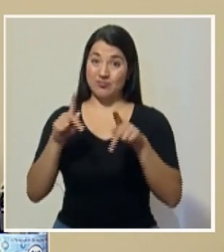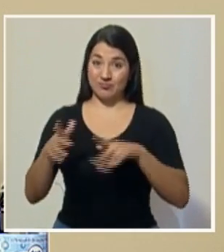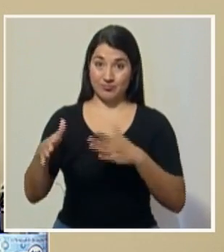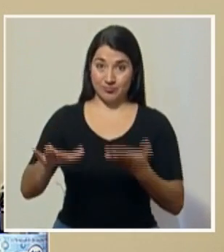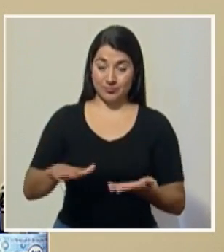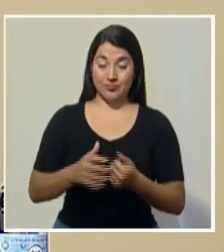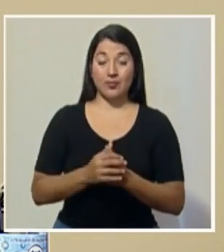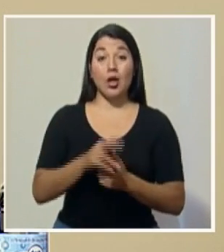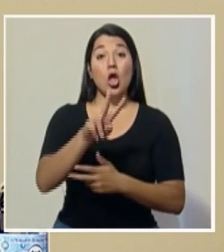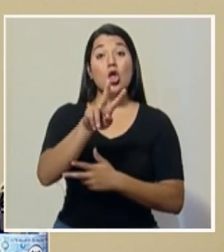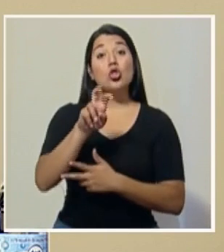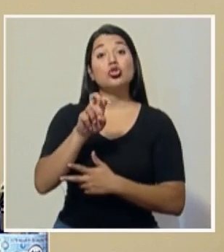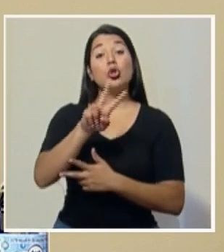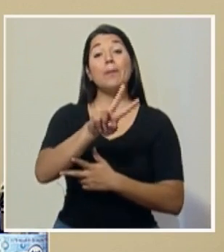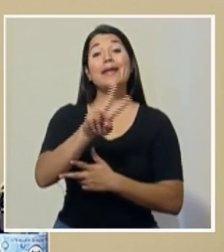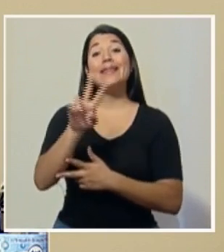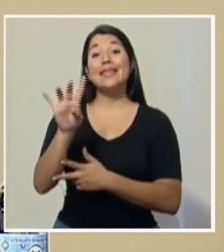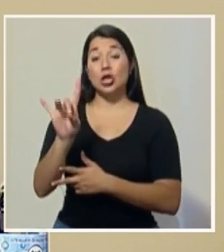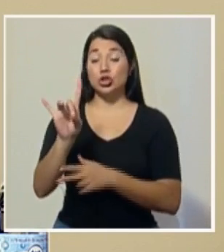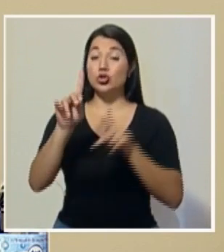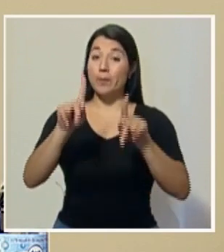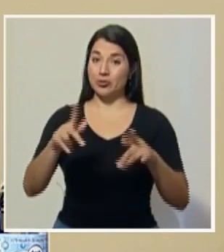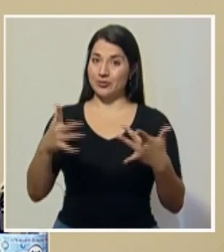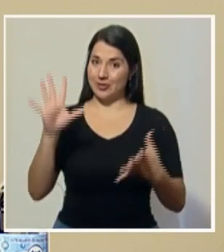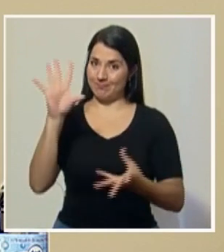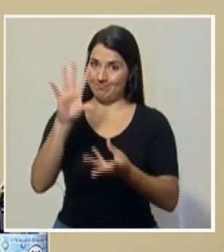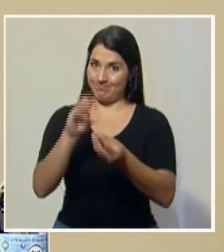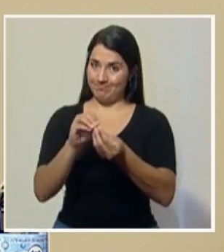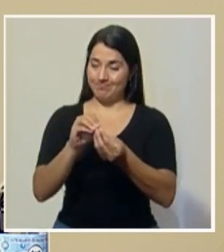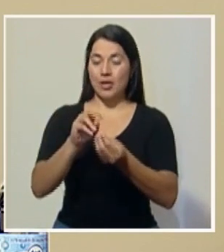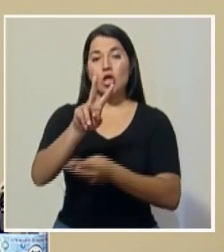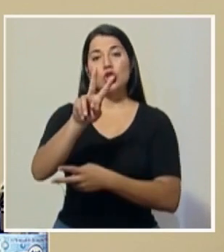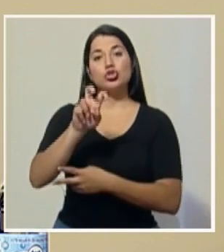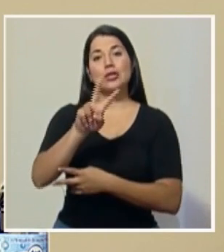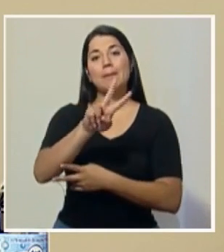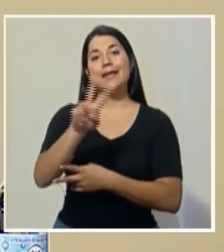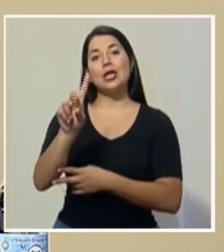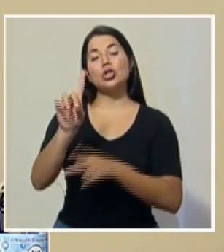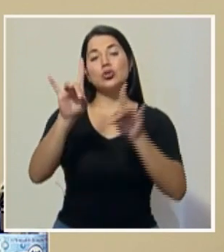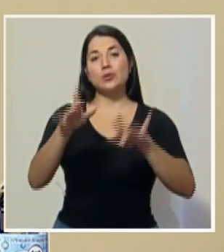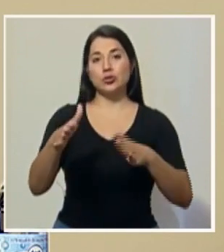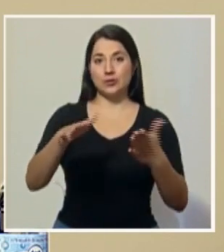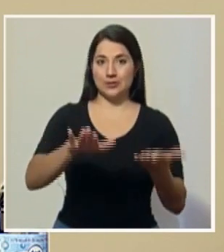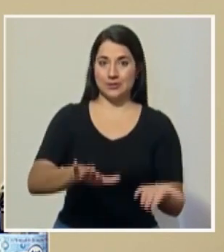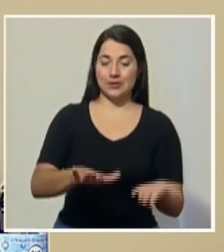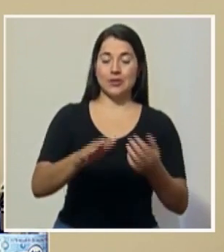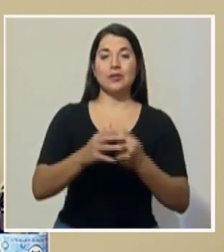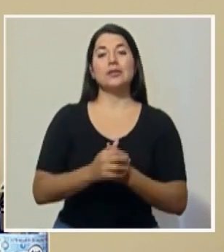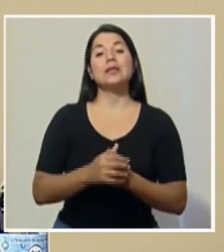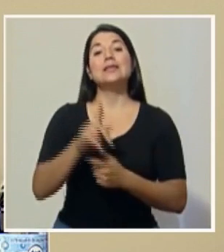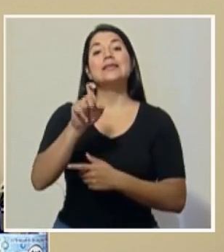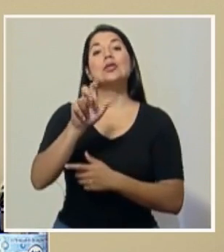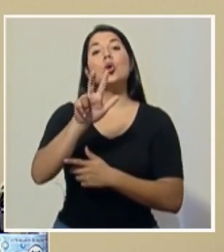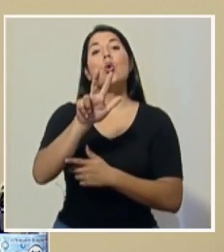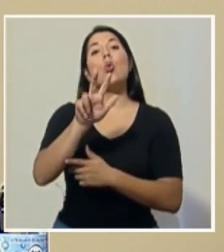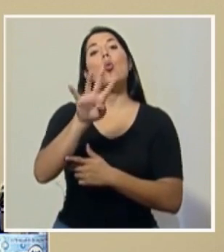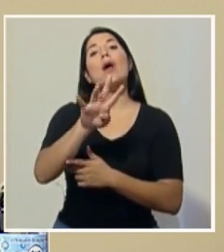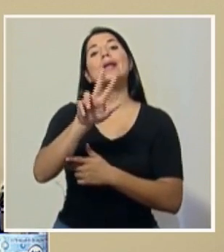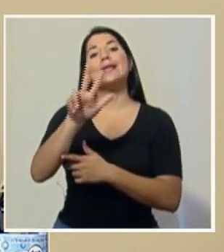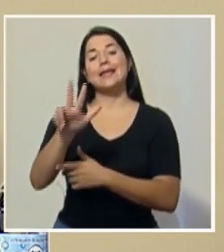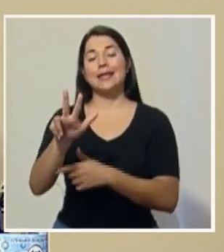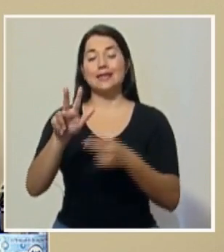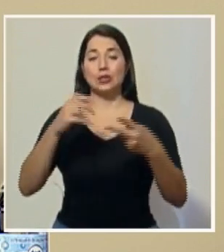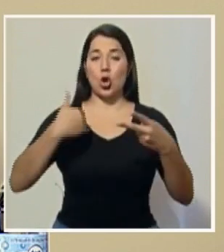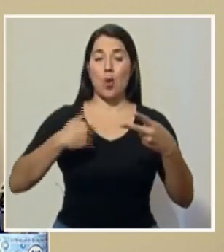contabiliza un total de 228 fallecimientos relacionados con COVID-19. Son 85 mujeres y 143 hombres con edades que